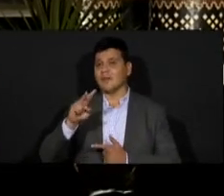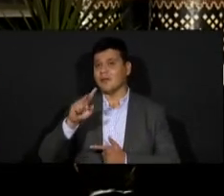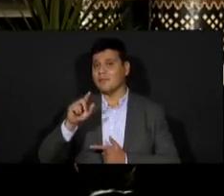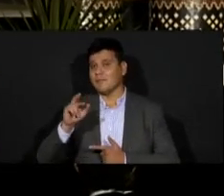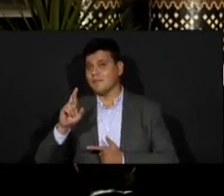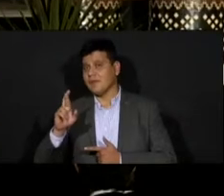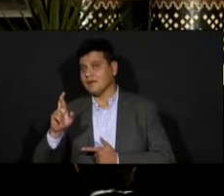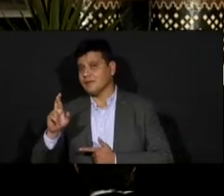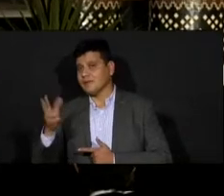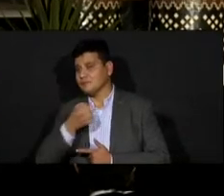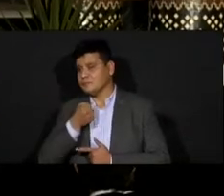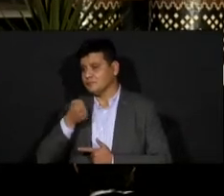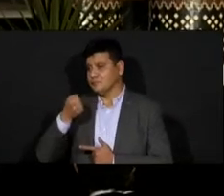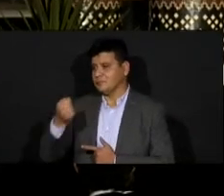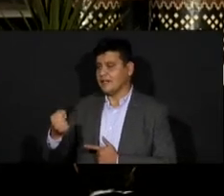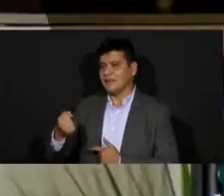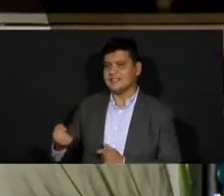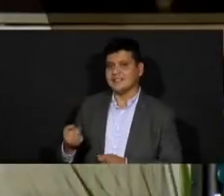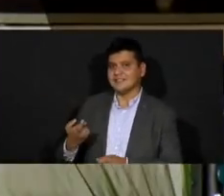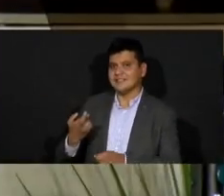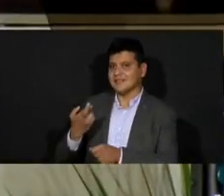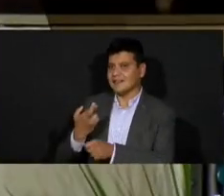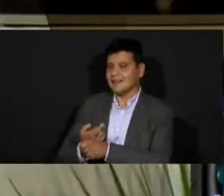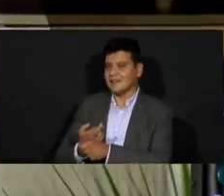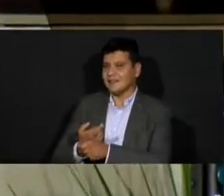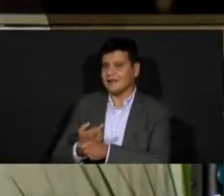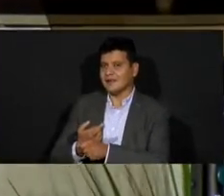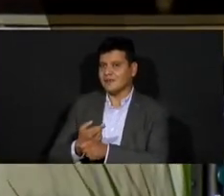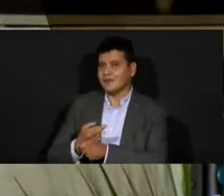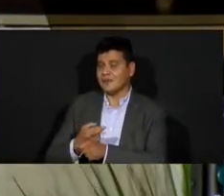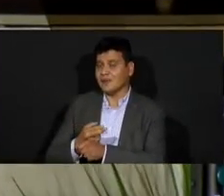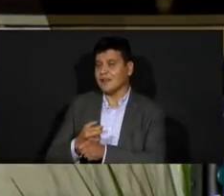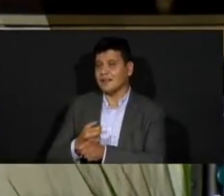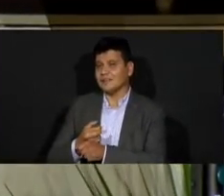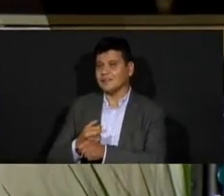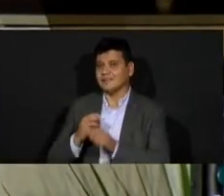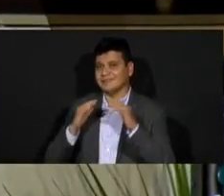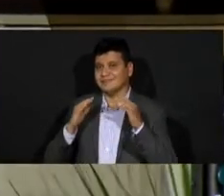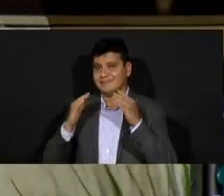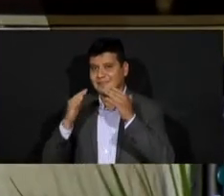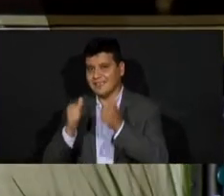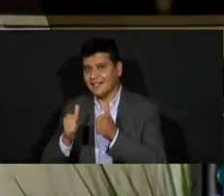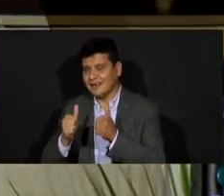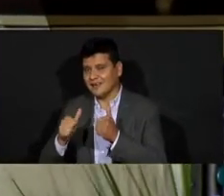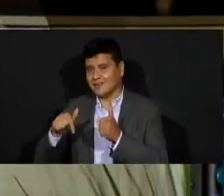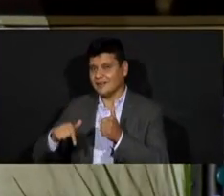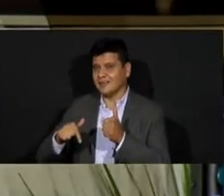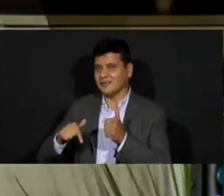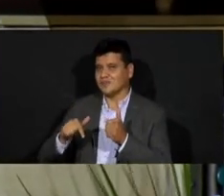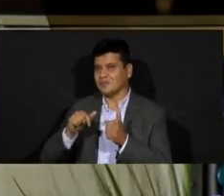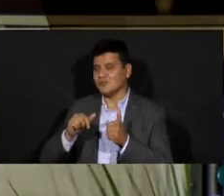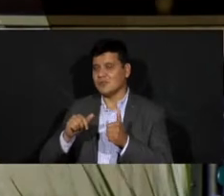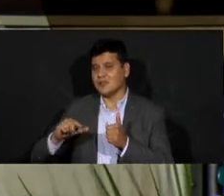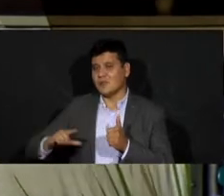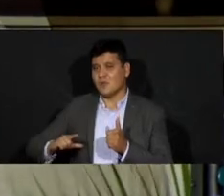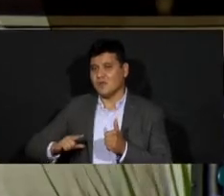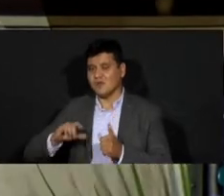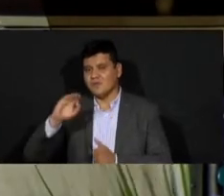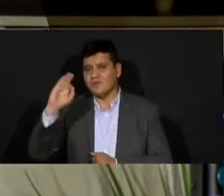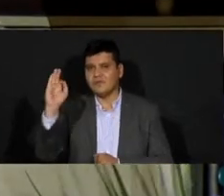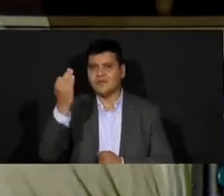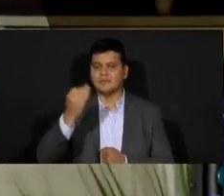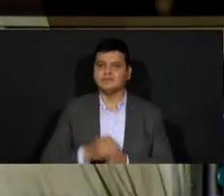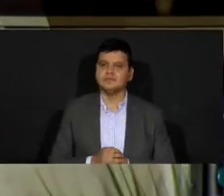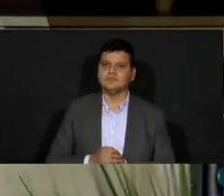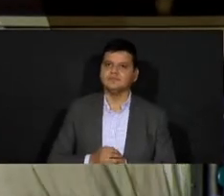Arámbula, secretario de Agricultura y Desarrollo Rural del Gobierno Federal. Noveno, mensaje de